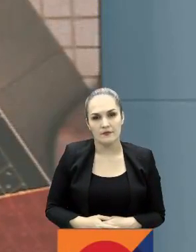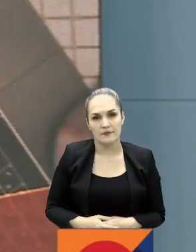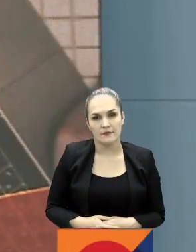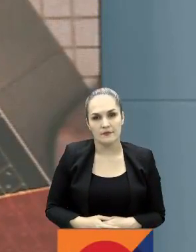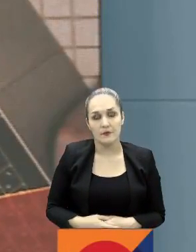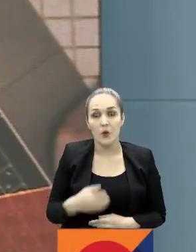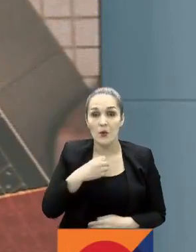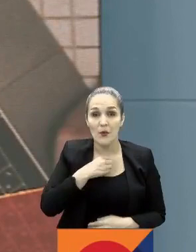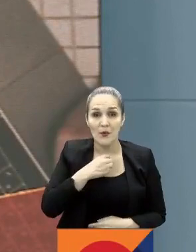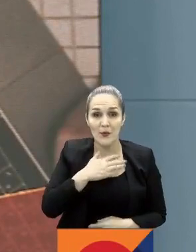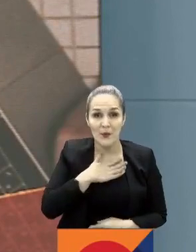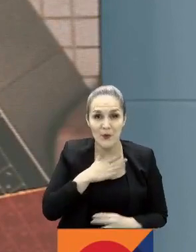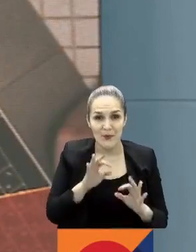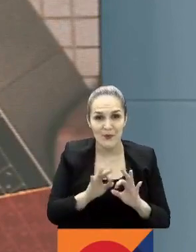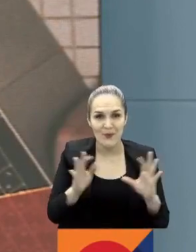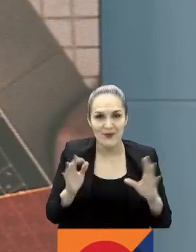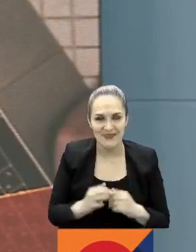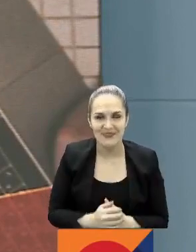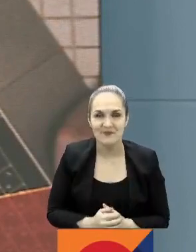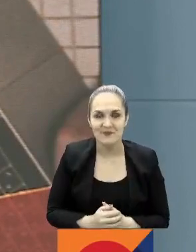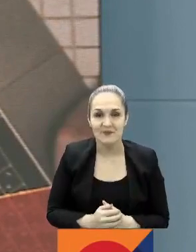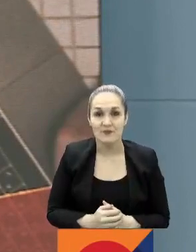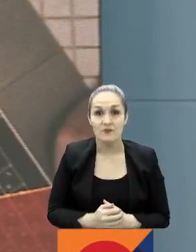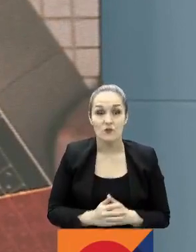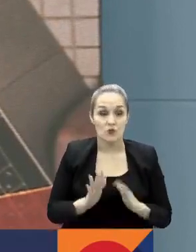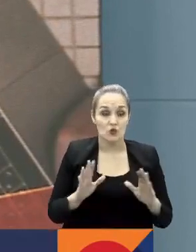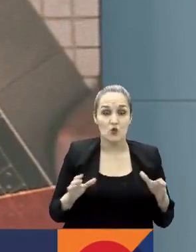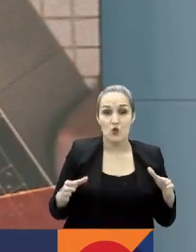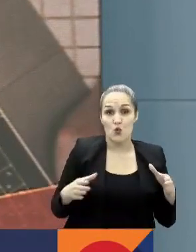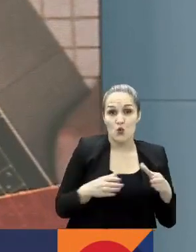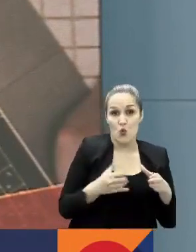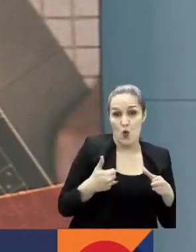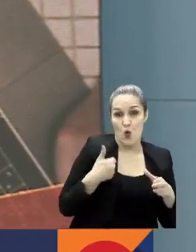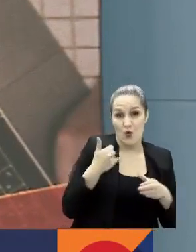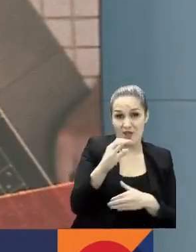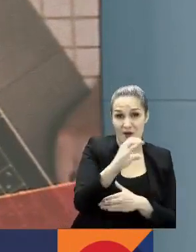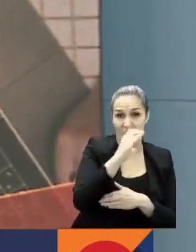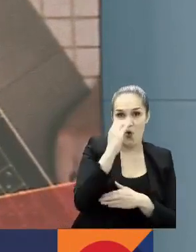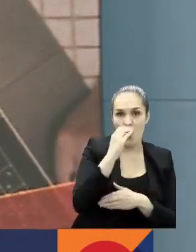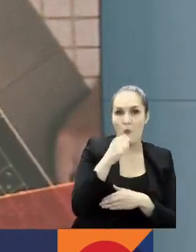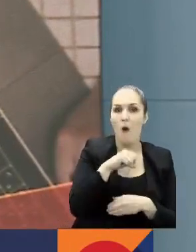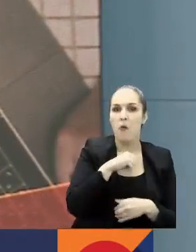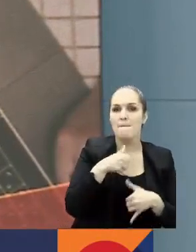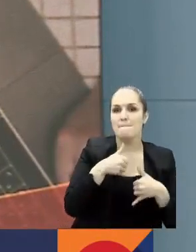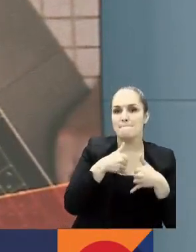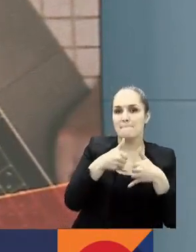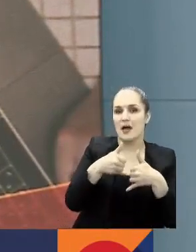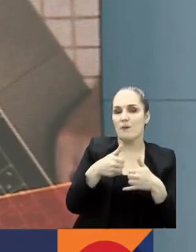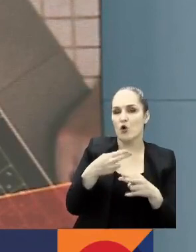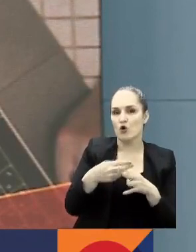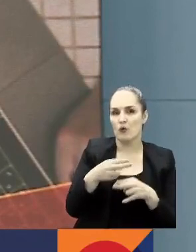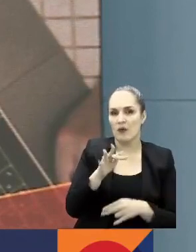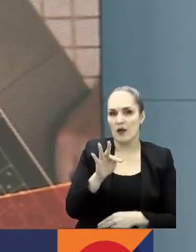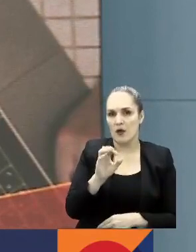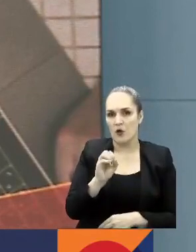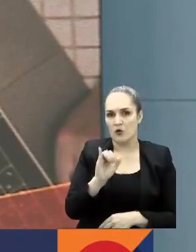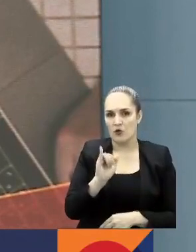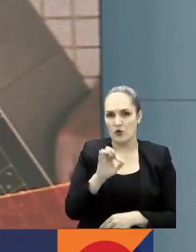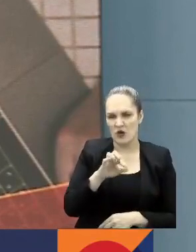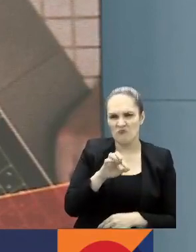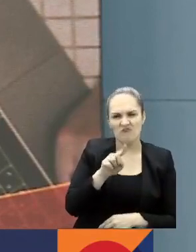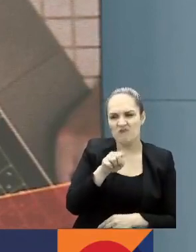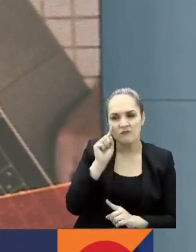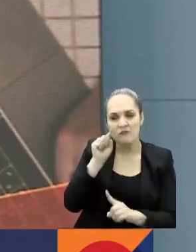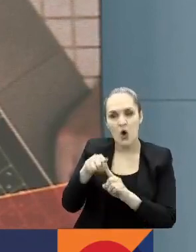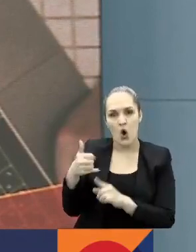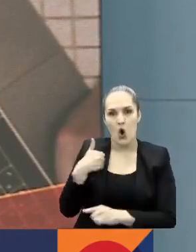En oportunidades, la Cámara Junior de Colombia adelanta los premios TOIP 2021, que reconocen el liderazgo de